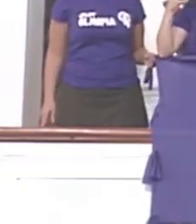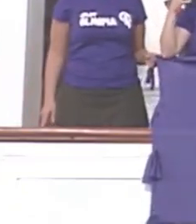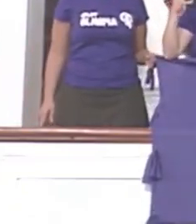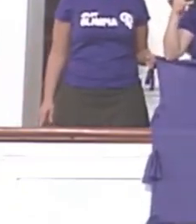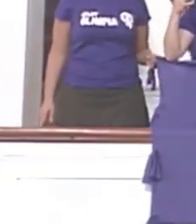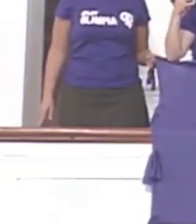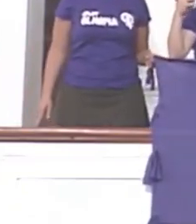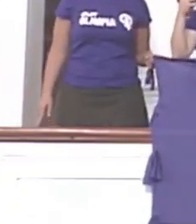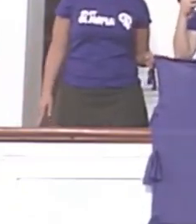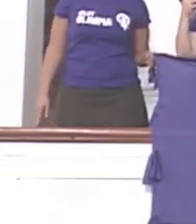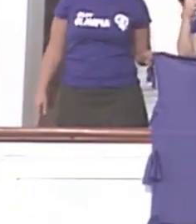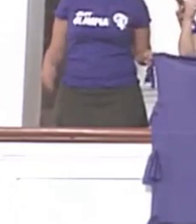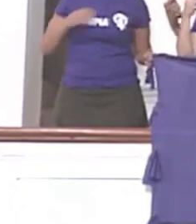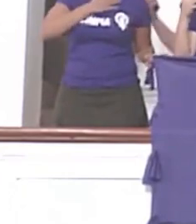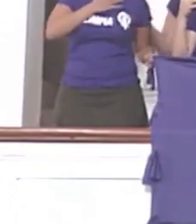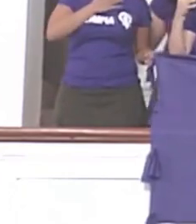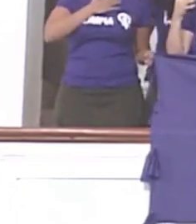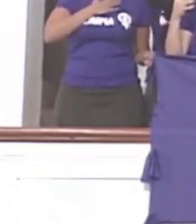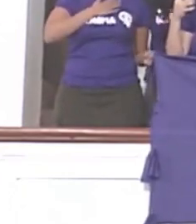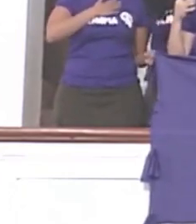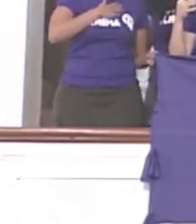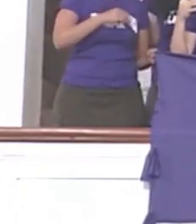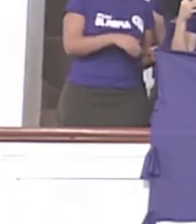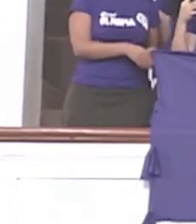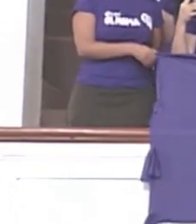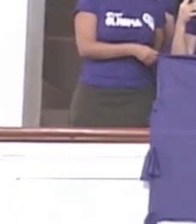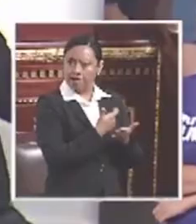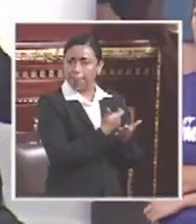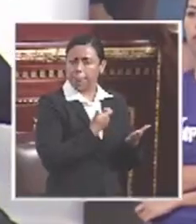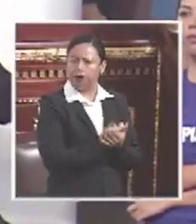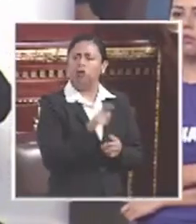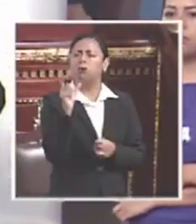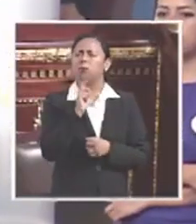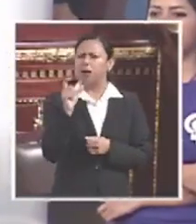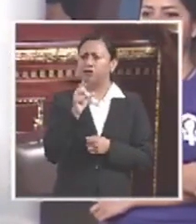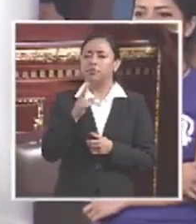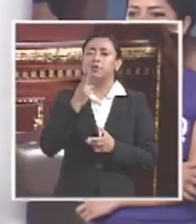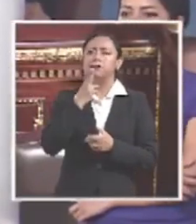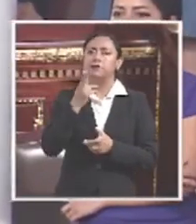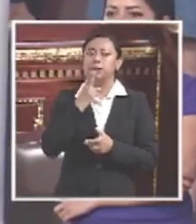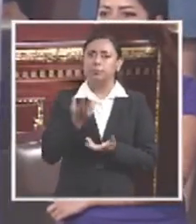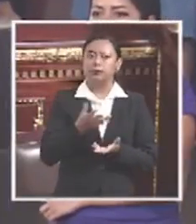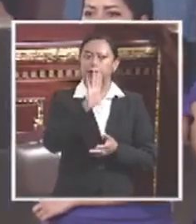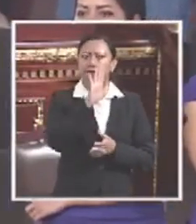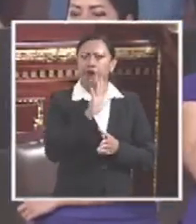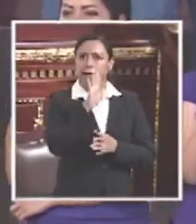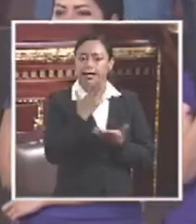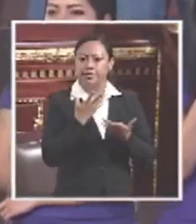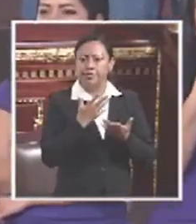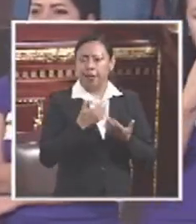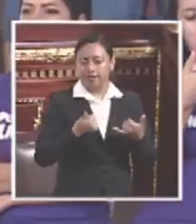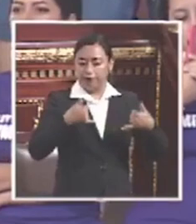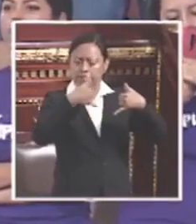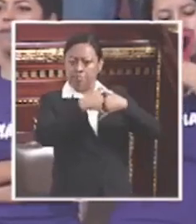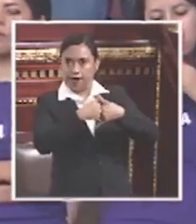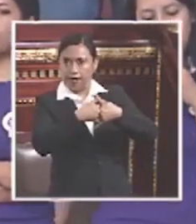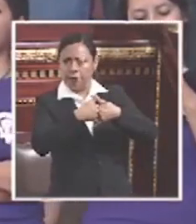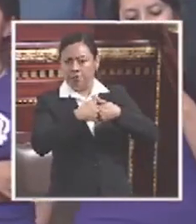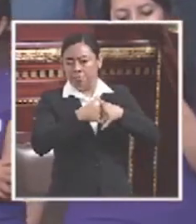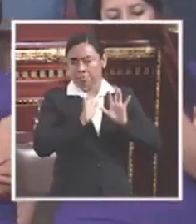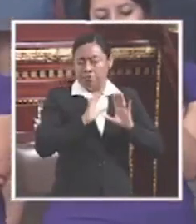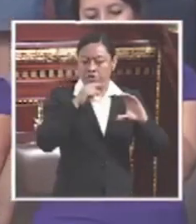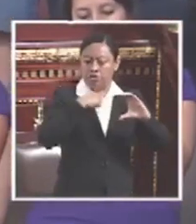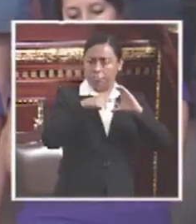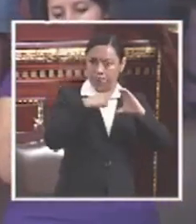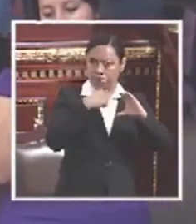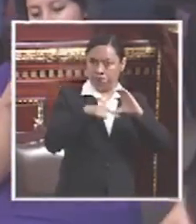hacia las mujeres ante un centenar de mujeres entre las que se encontraba olimpia coral melo quien impulsa la iniciativa el legislador